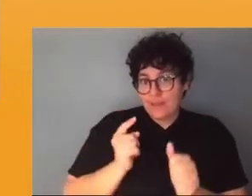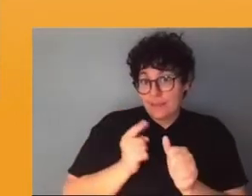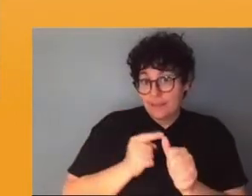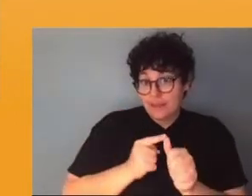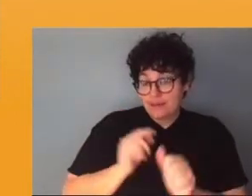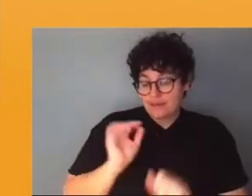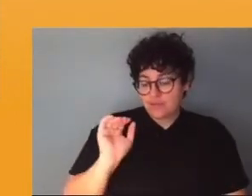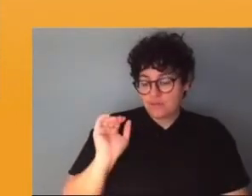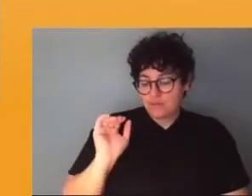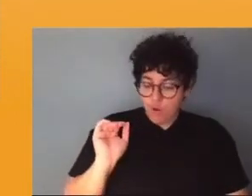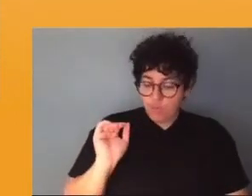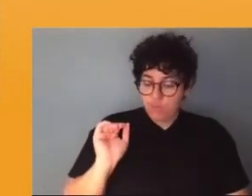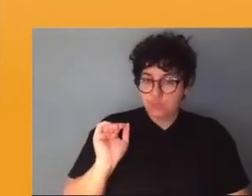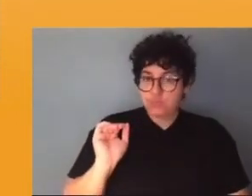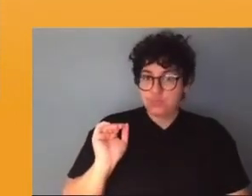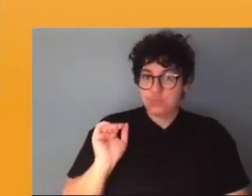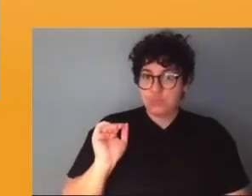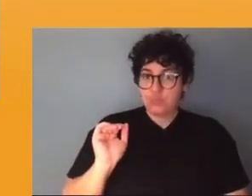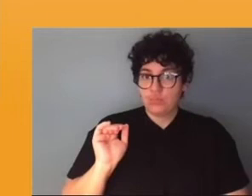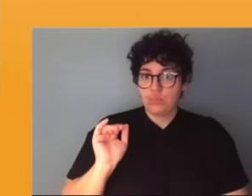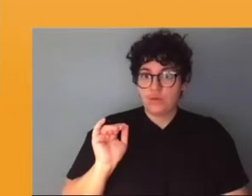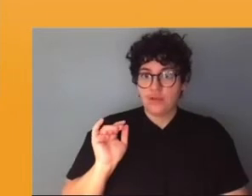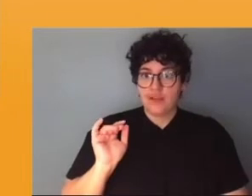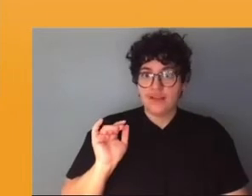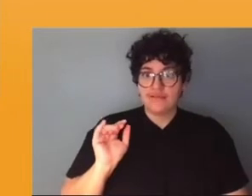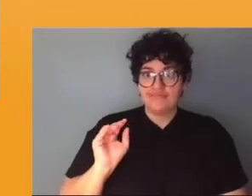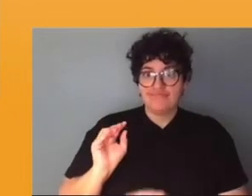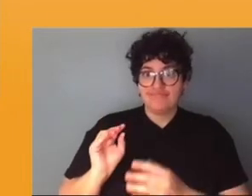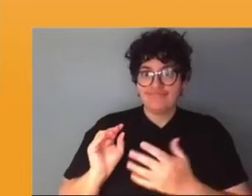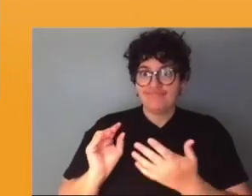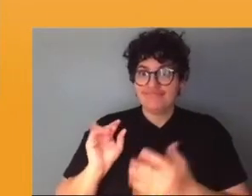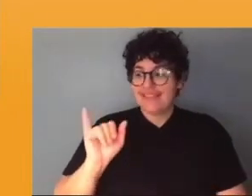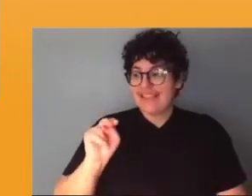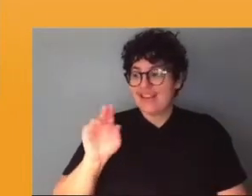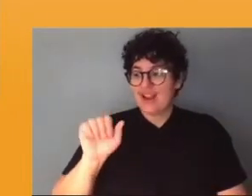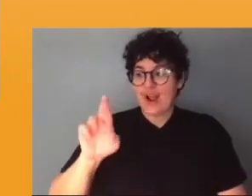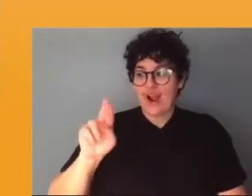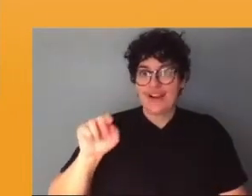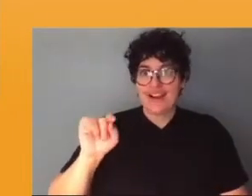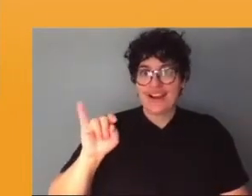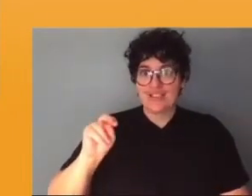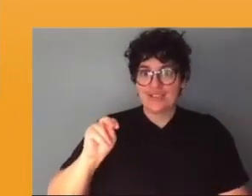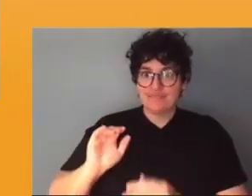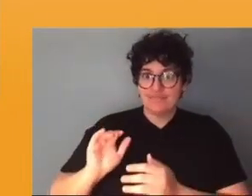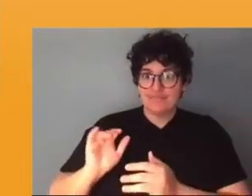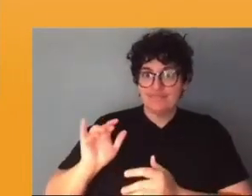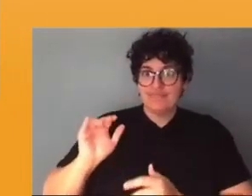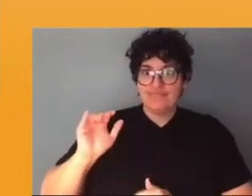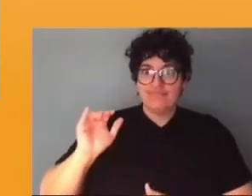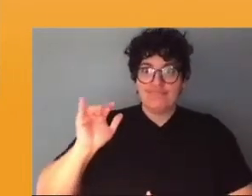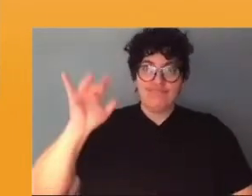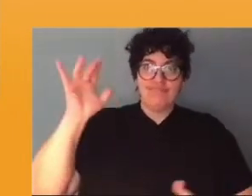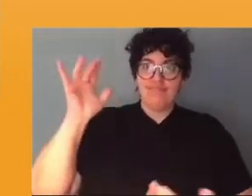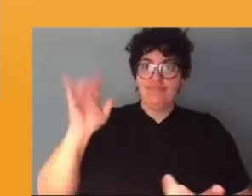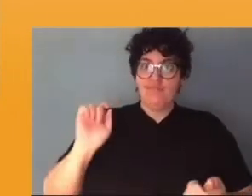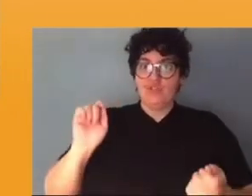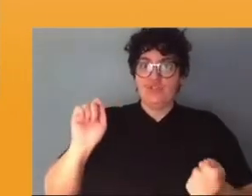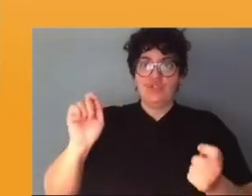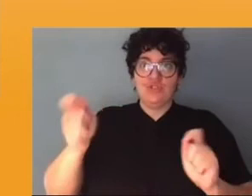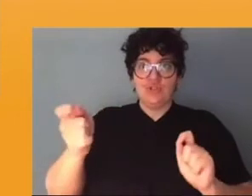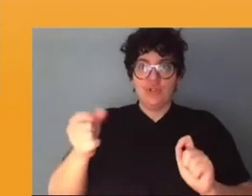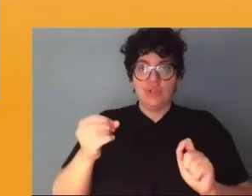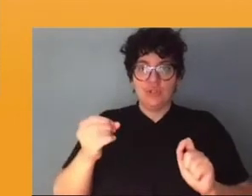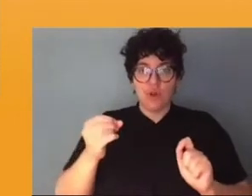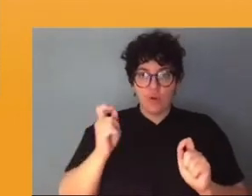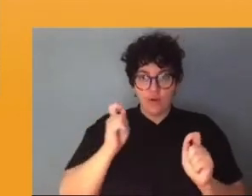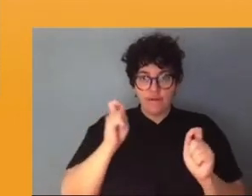forma inicial. Eso lo pueden ver la encarnación después a Dios. Entonces, usar estas expresiones faciales como